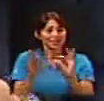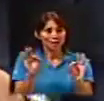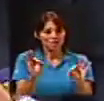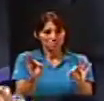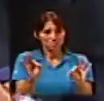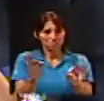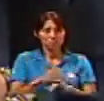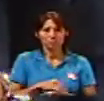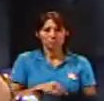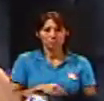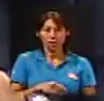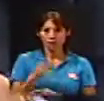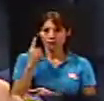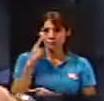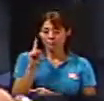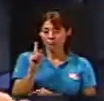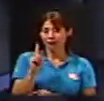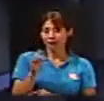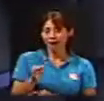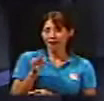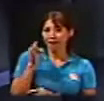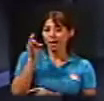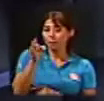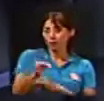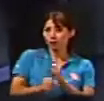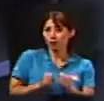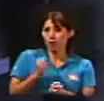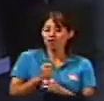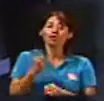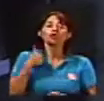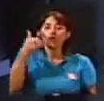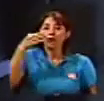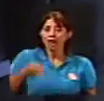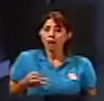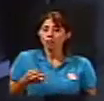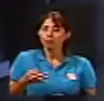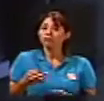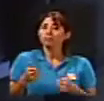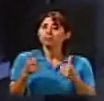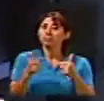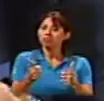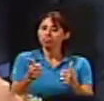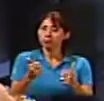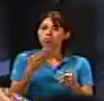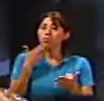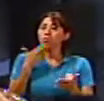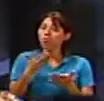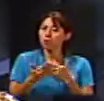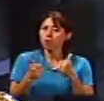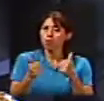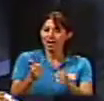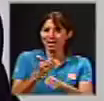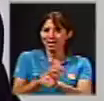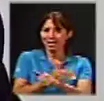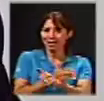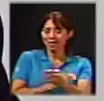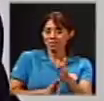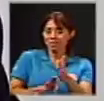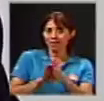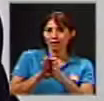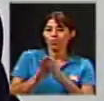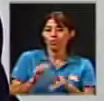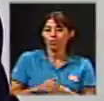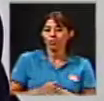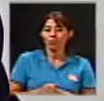Para el próximo año, digamos, yo creo que va a haber un buen crecimiento. Para este año 2014, más bien,